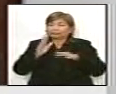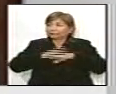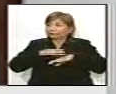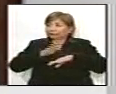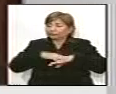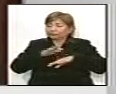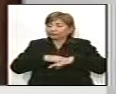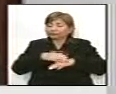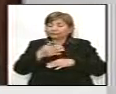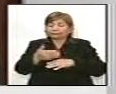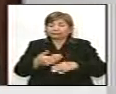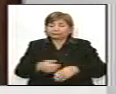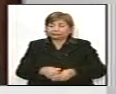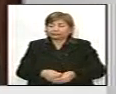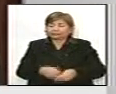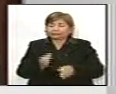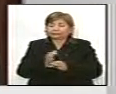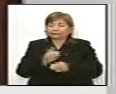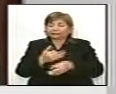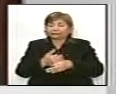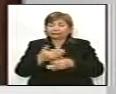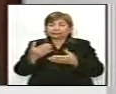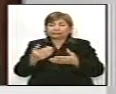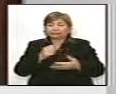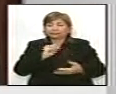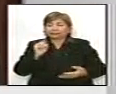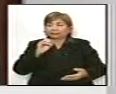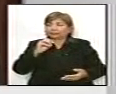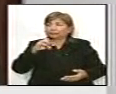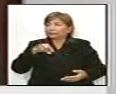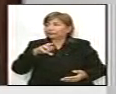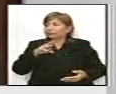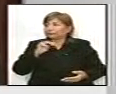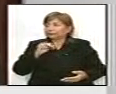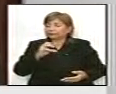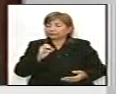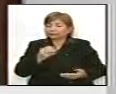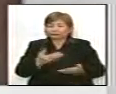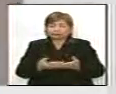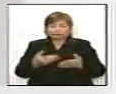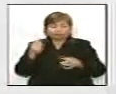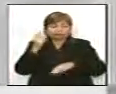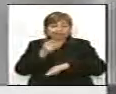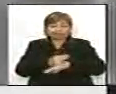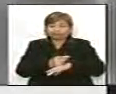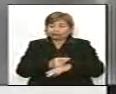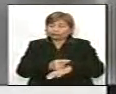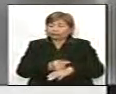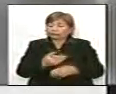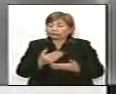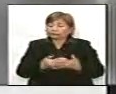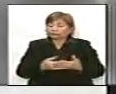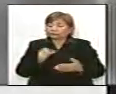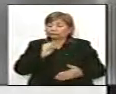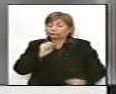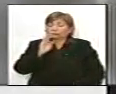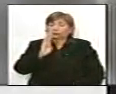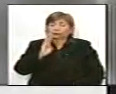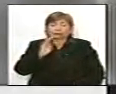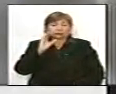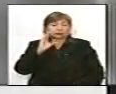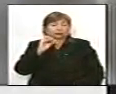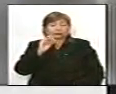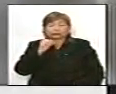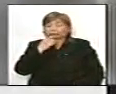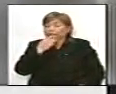de la denuncia que quien la formula es el fiscal supremo titular de la primera Fiscalía Suprema en lo penal. El informe de la subcomisión señala que el